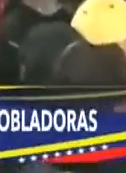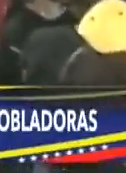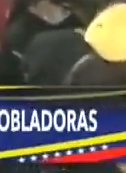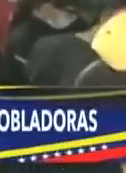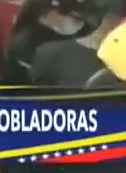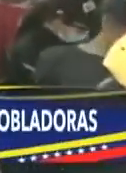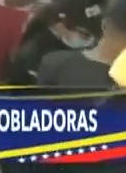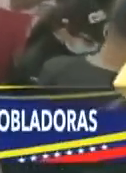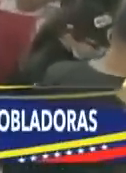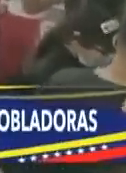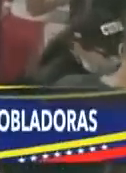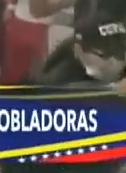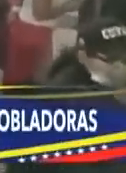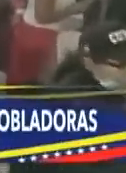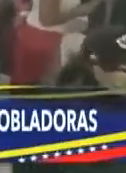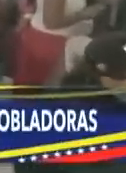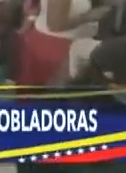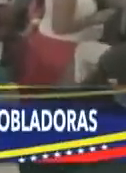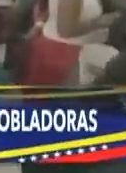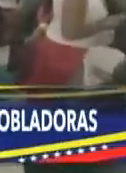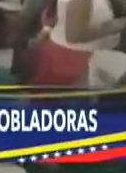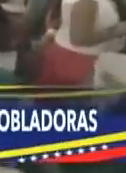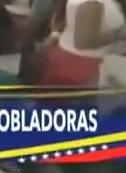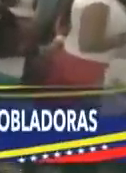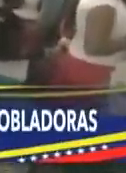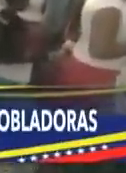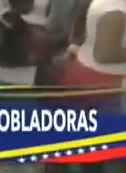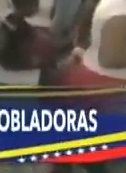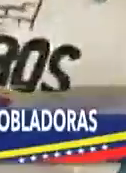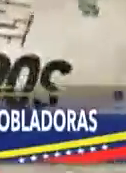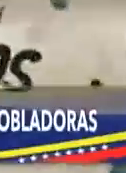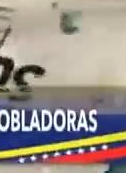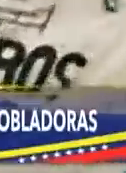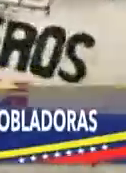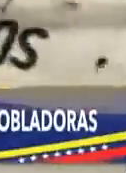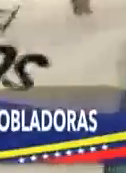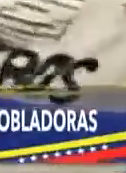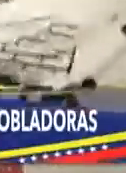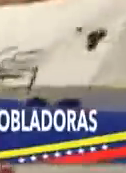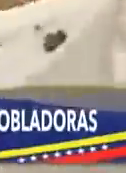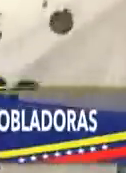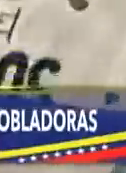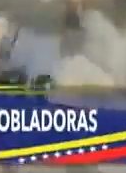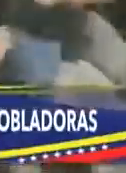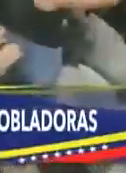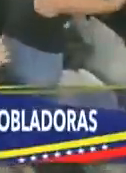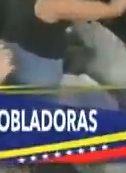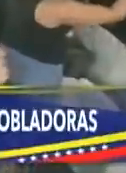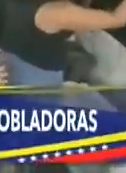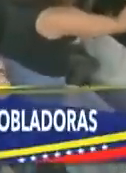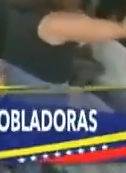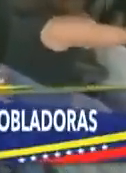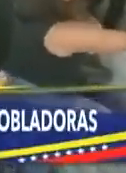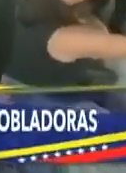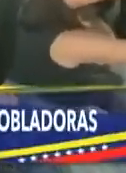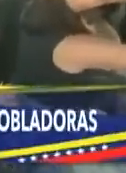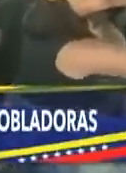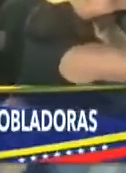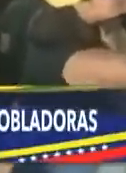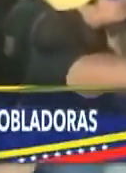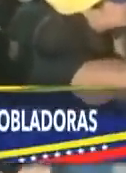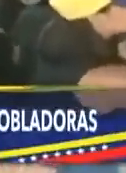todo en esta época de transición hacia la conclusión del nuevo mundo como el protagonismo del pueblo